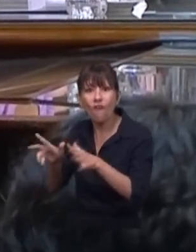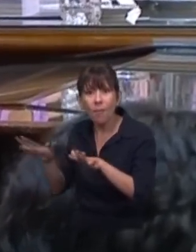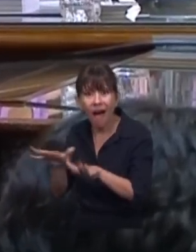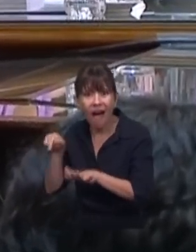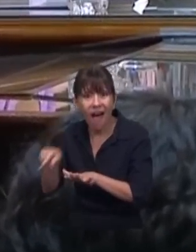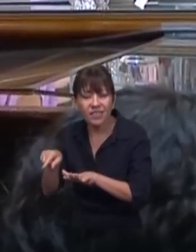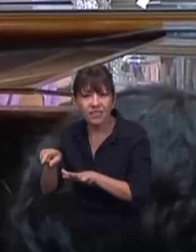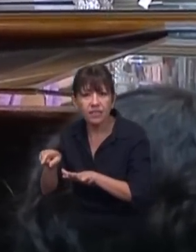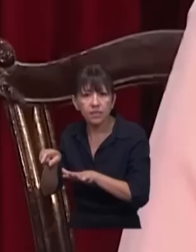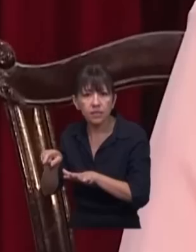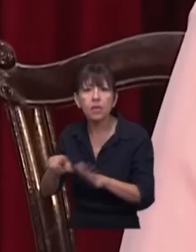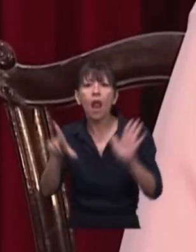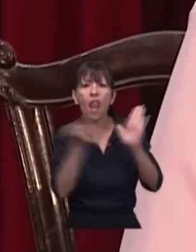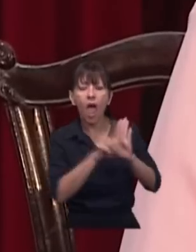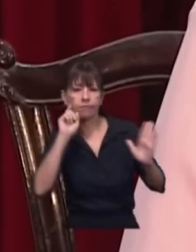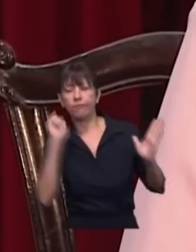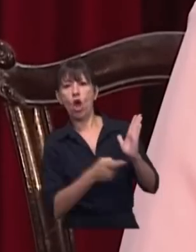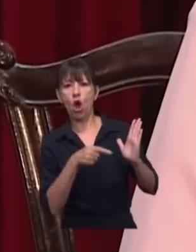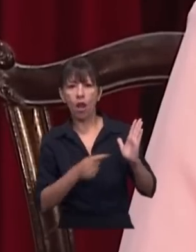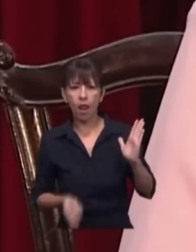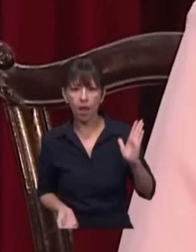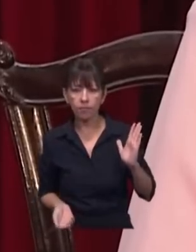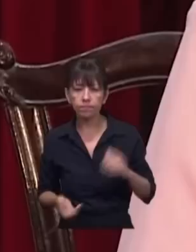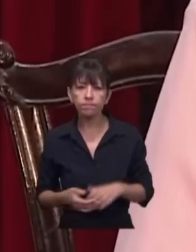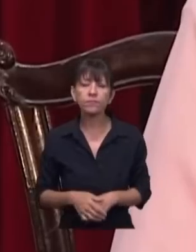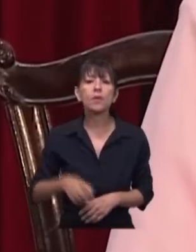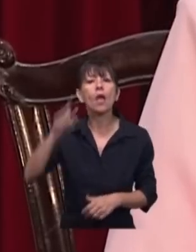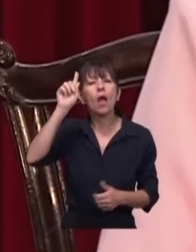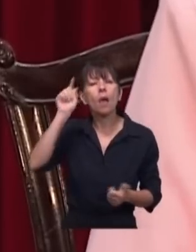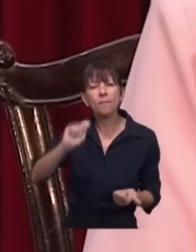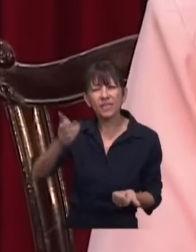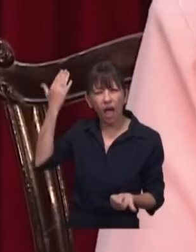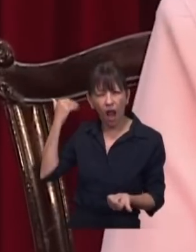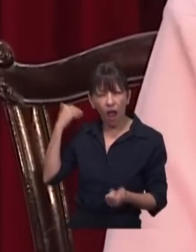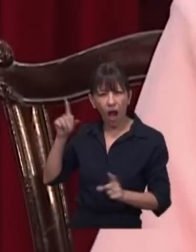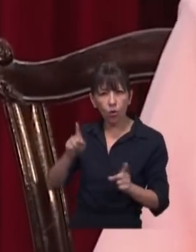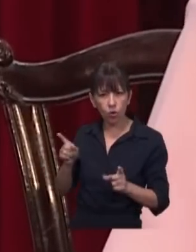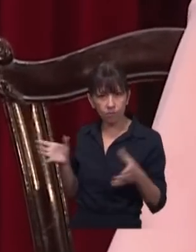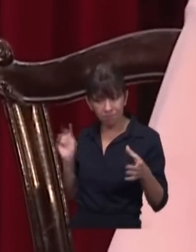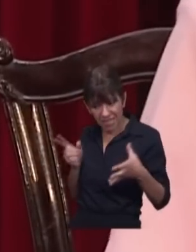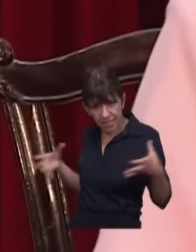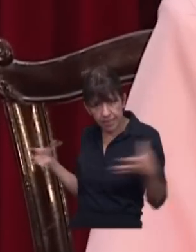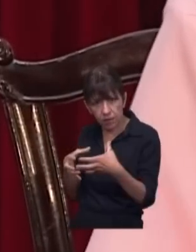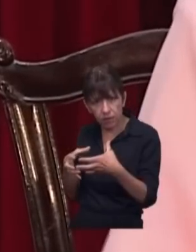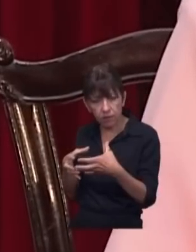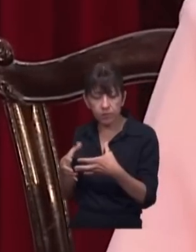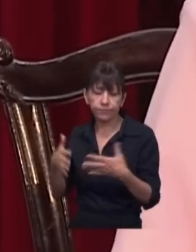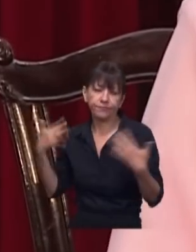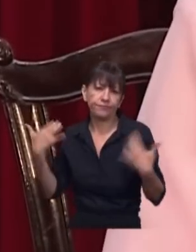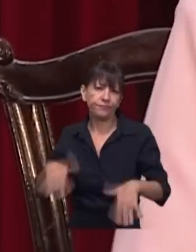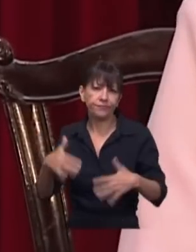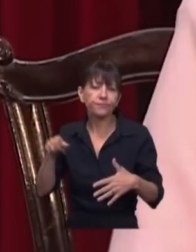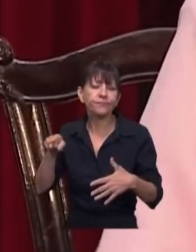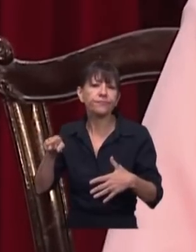que establece la ley. Hace unos meses, esta organización coronó su actuación con una condena en